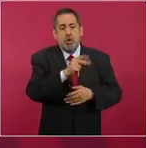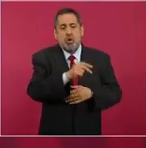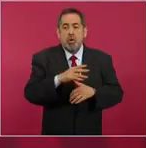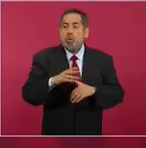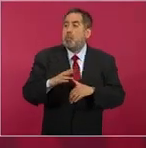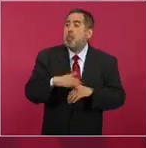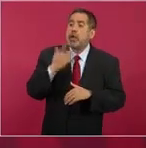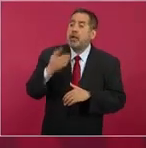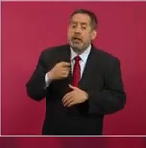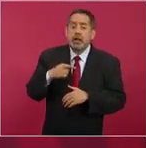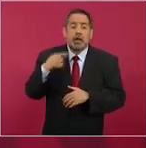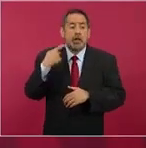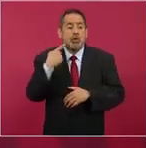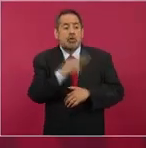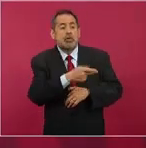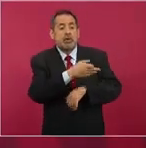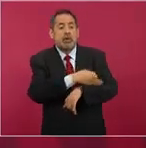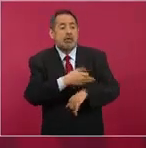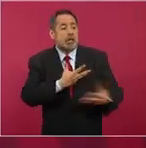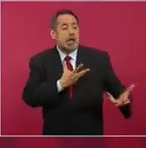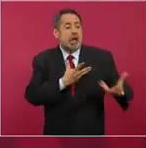estaba con nosotros.